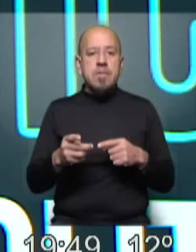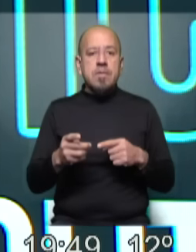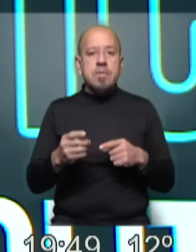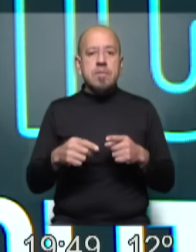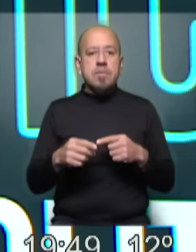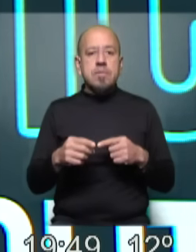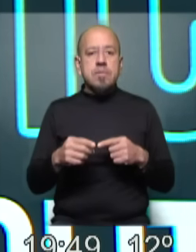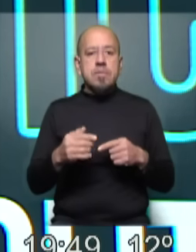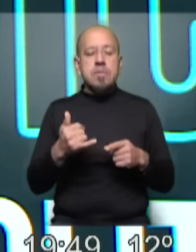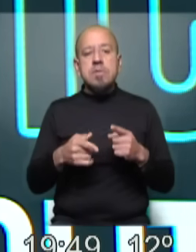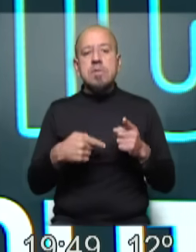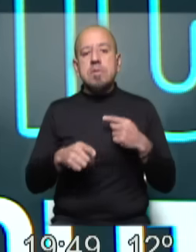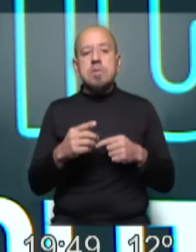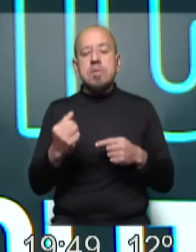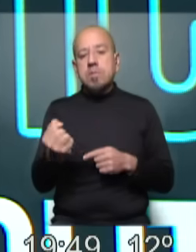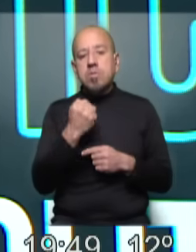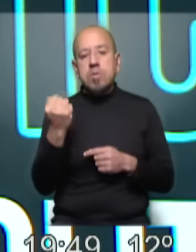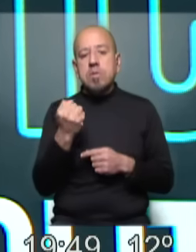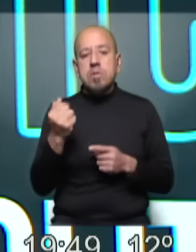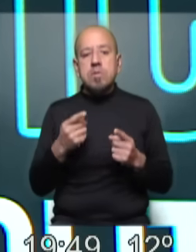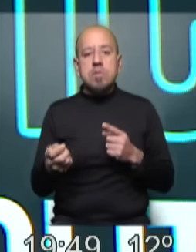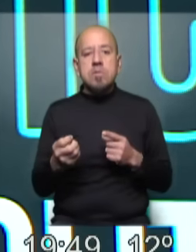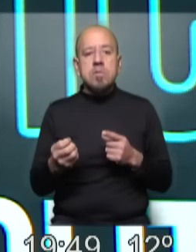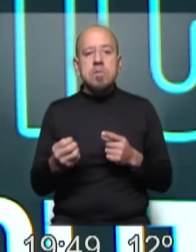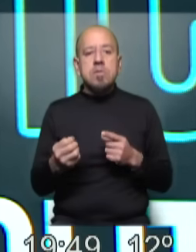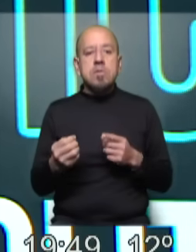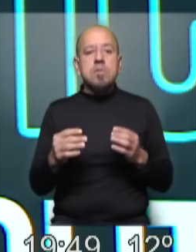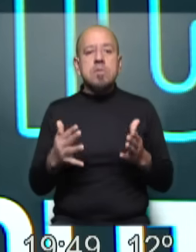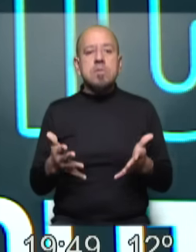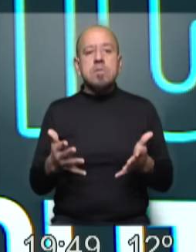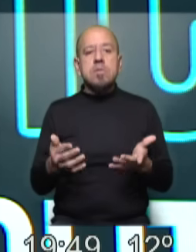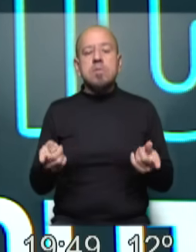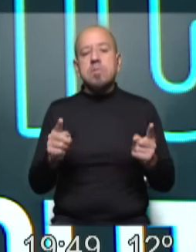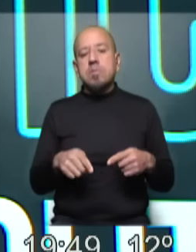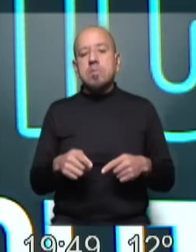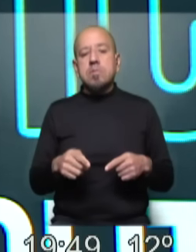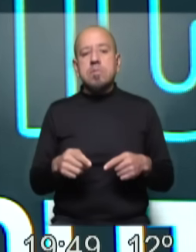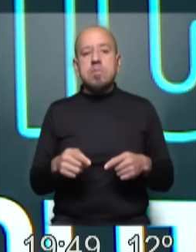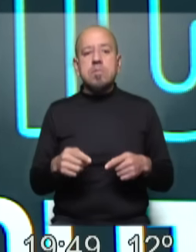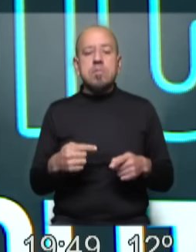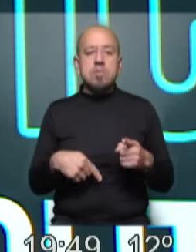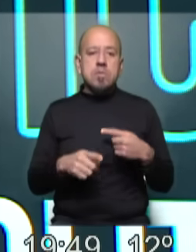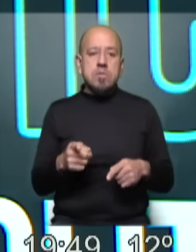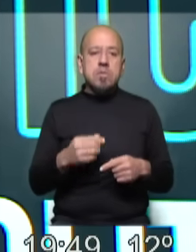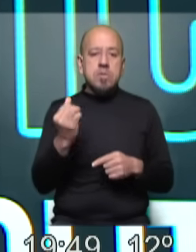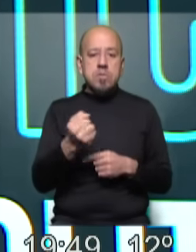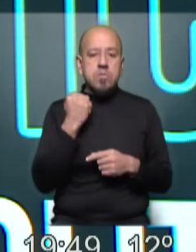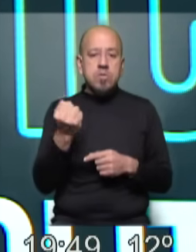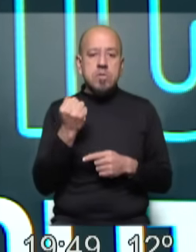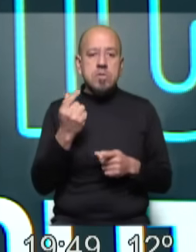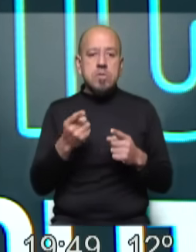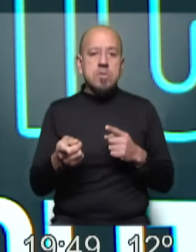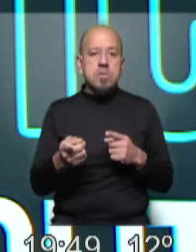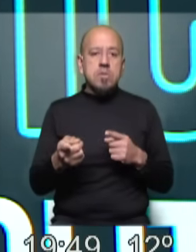tiene tiene una incidencia muy importante eh poco conocido como decías eh pero tiene una incidencia muy importante